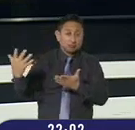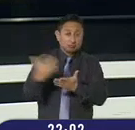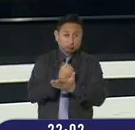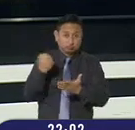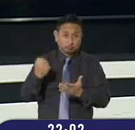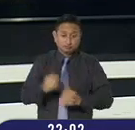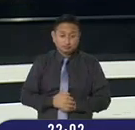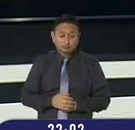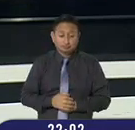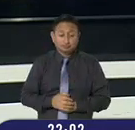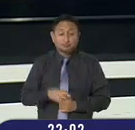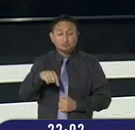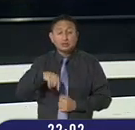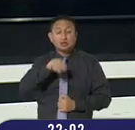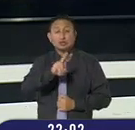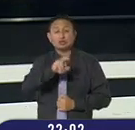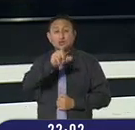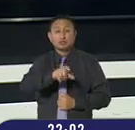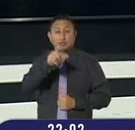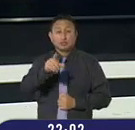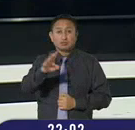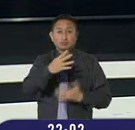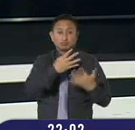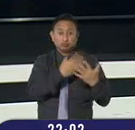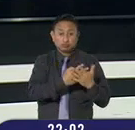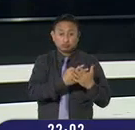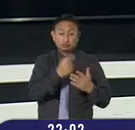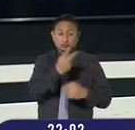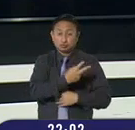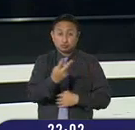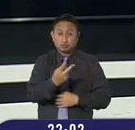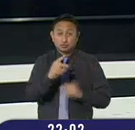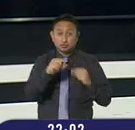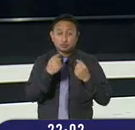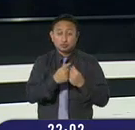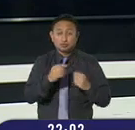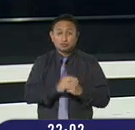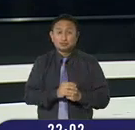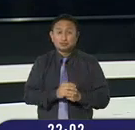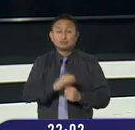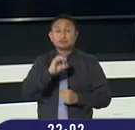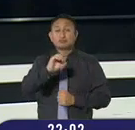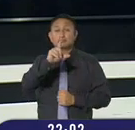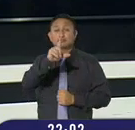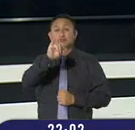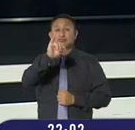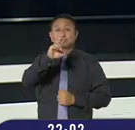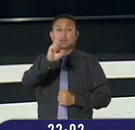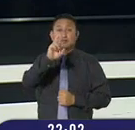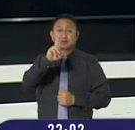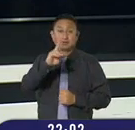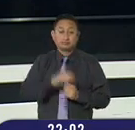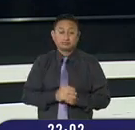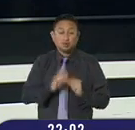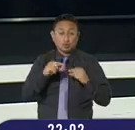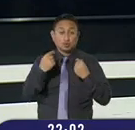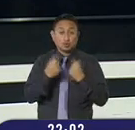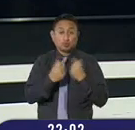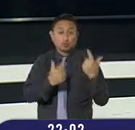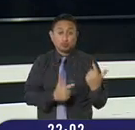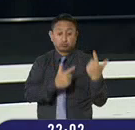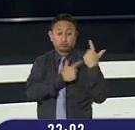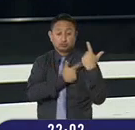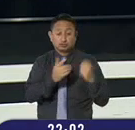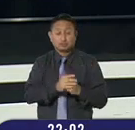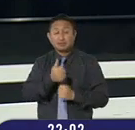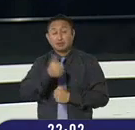municiones. Aquí dos personas fueron detenidas y serían los integrantes del Frente Oliver Sinisterra, grupo armado que opera